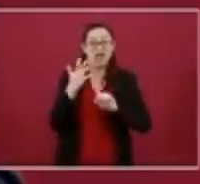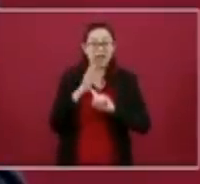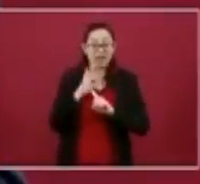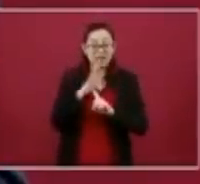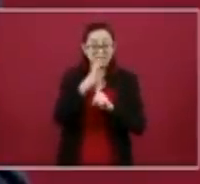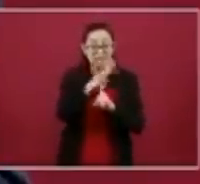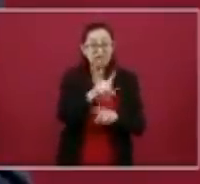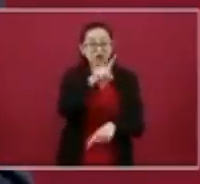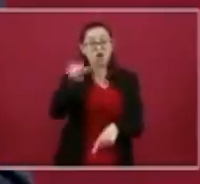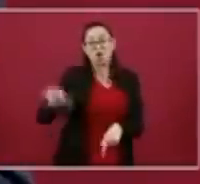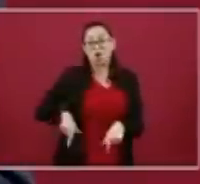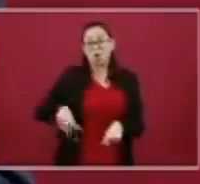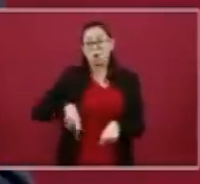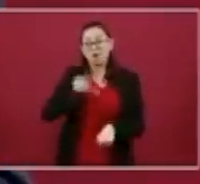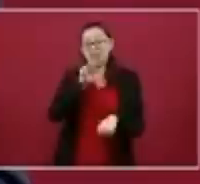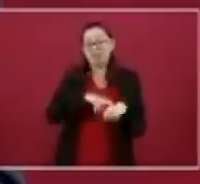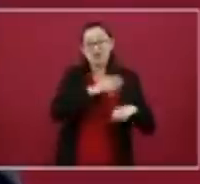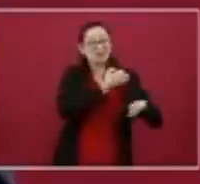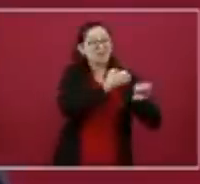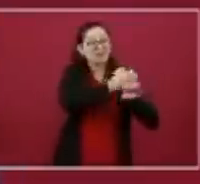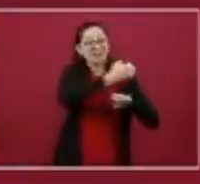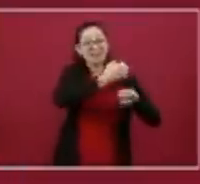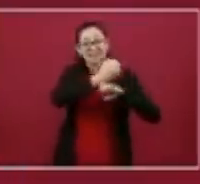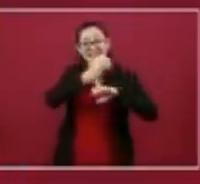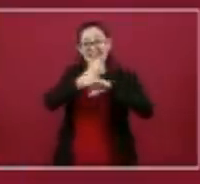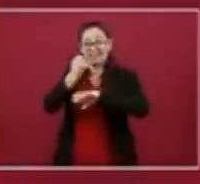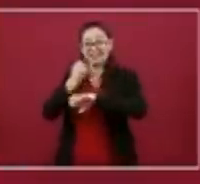los gobernadores